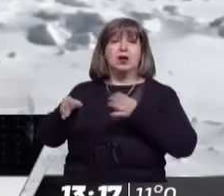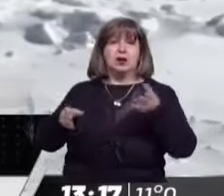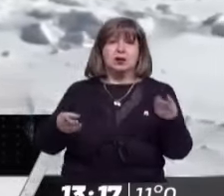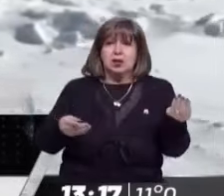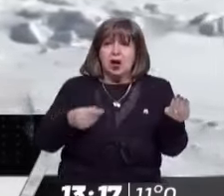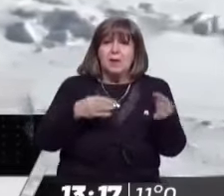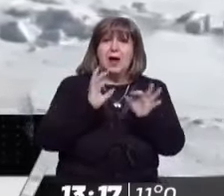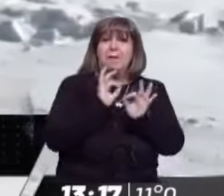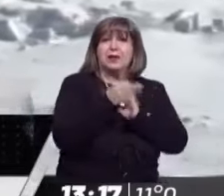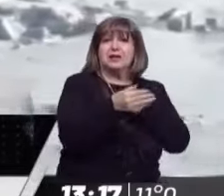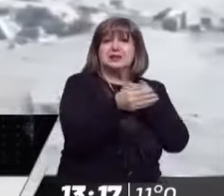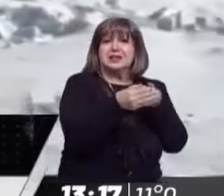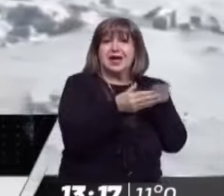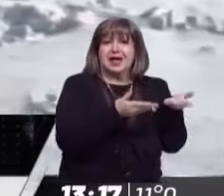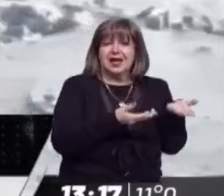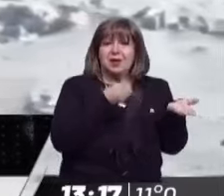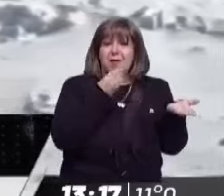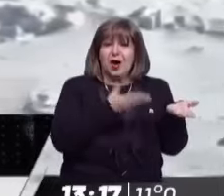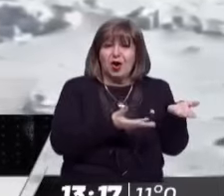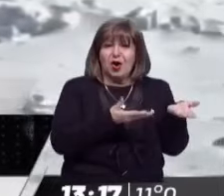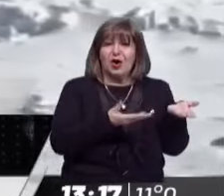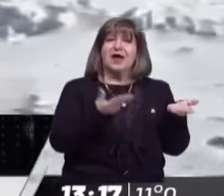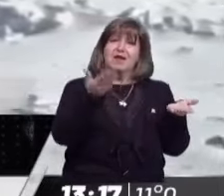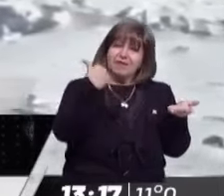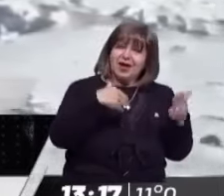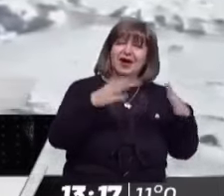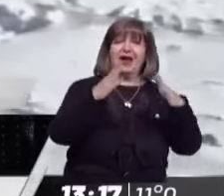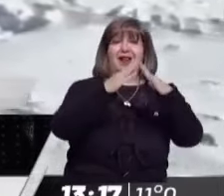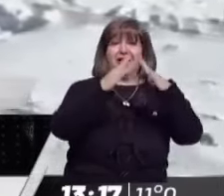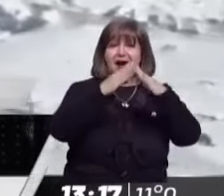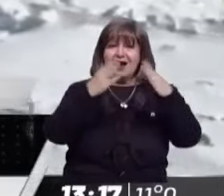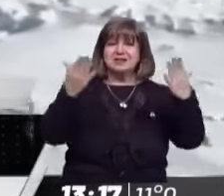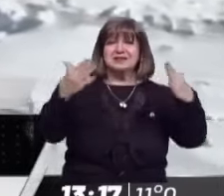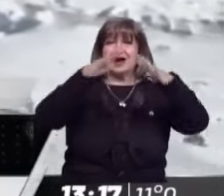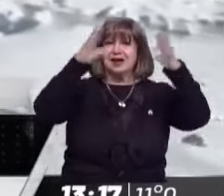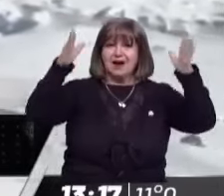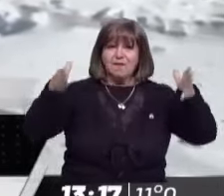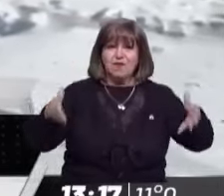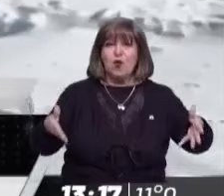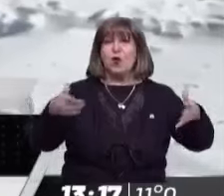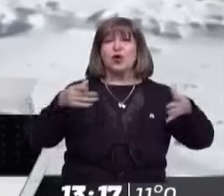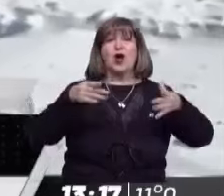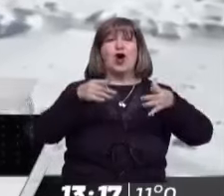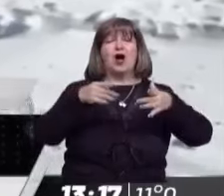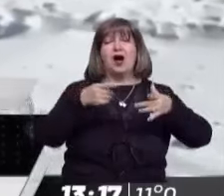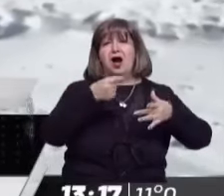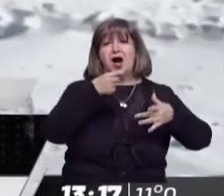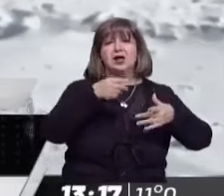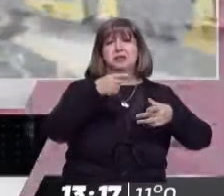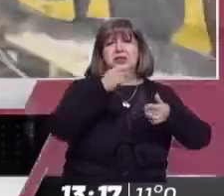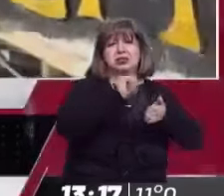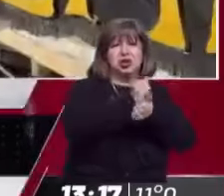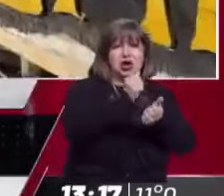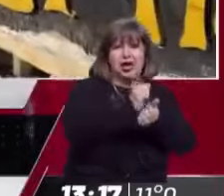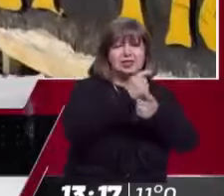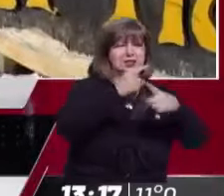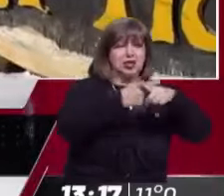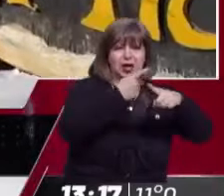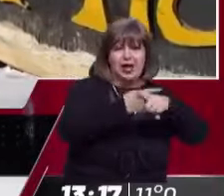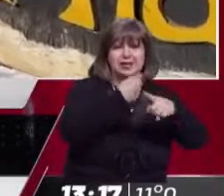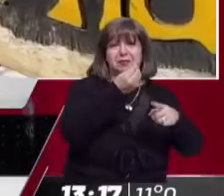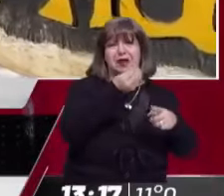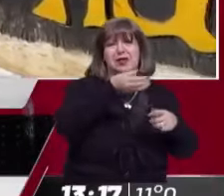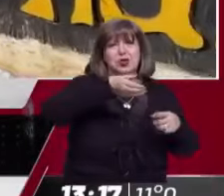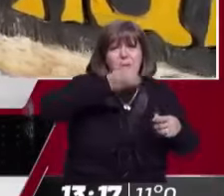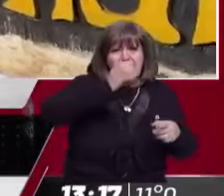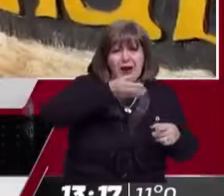por la chocolatería de la Charamusca, puede venir al refugio a jugar a la nieve, o sea, hay muchas opciones en la zona, entonces hay que aprovecharlo y disfrutarlo